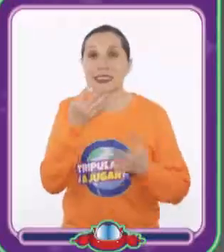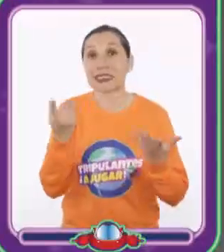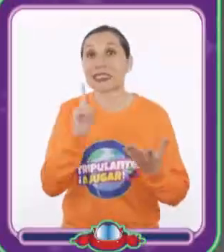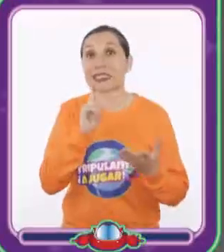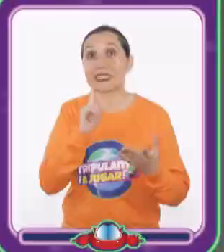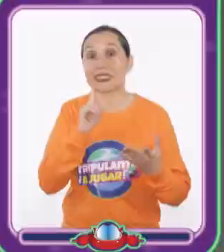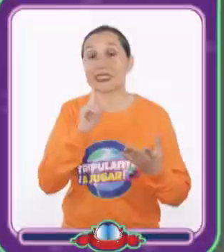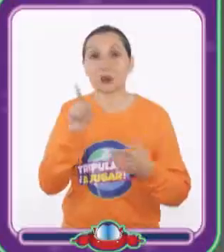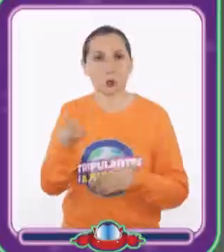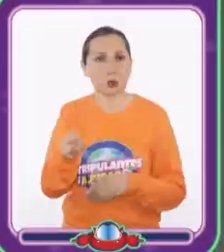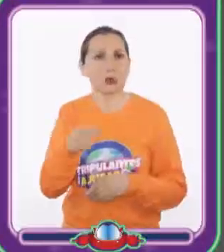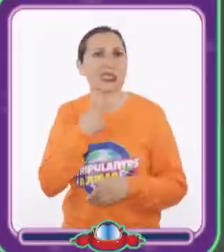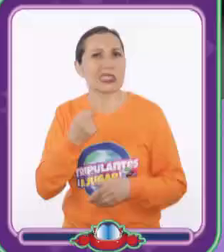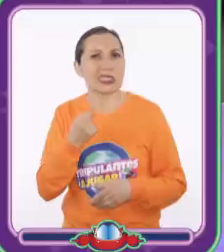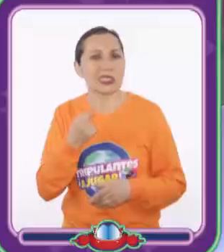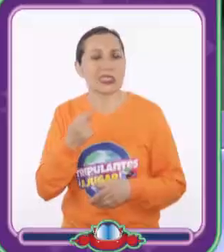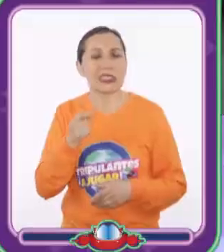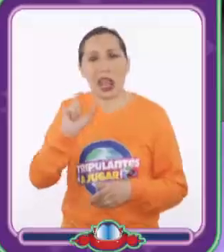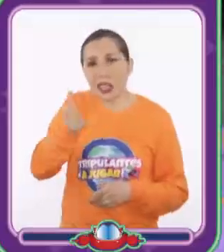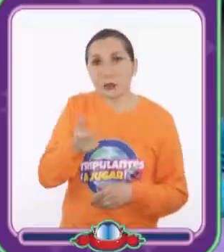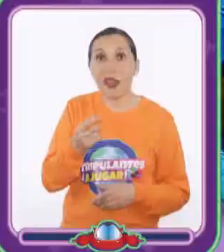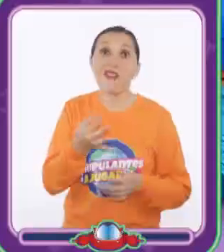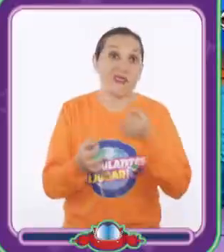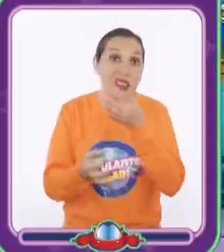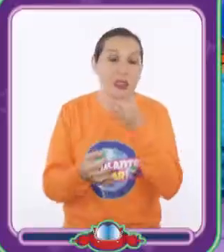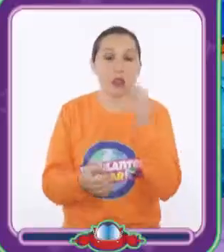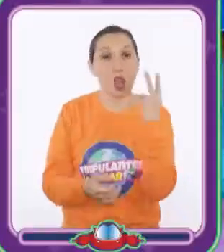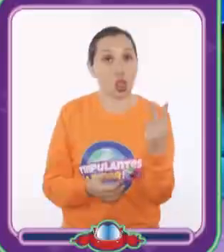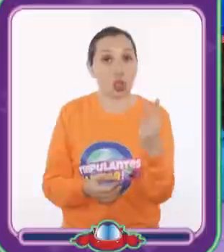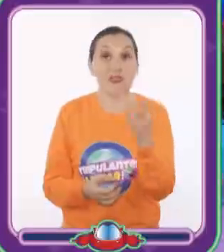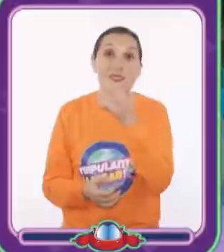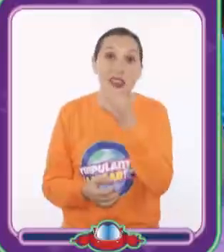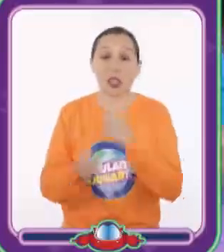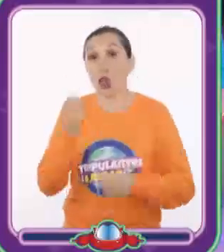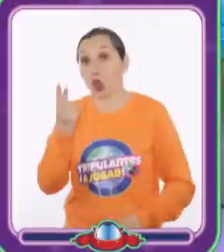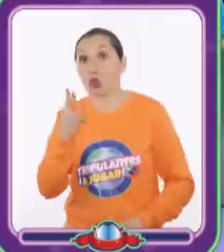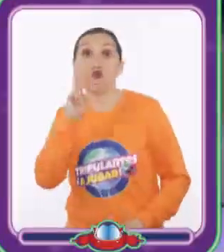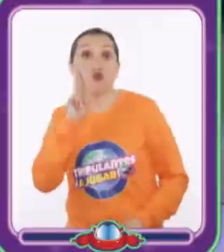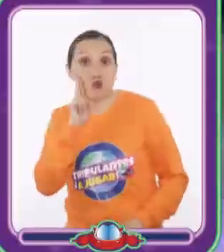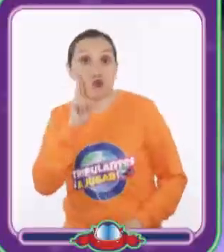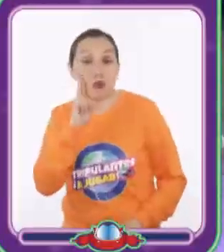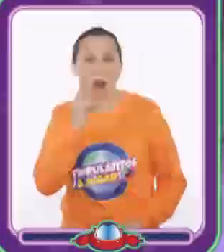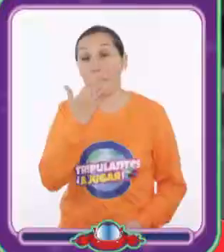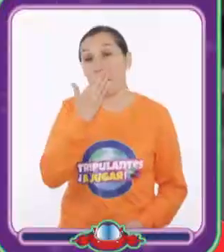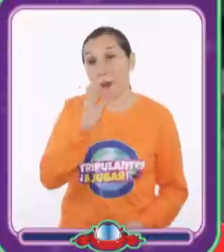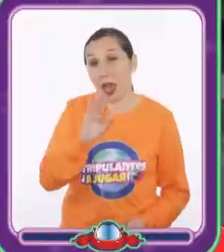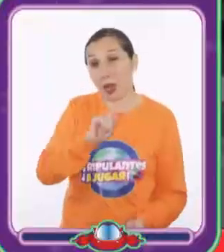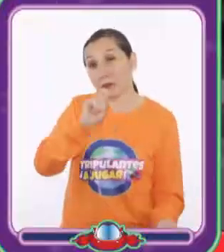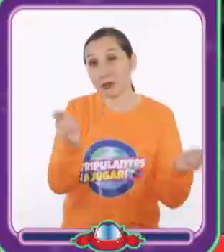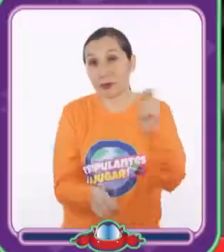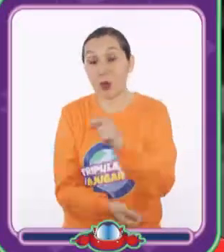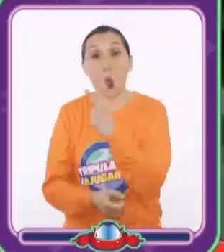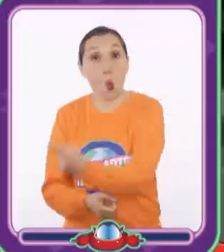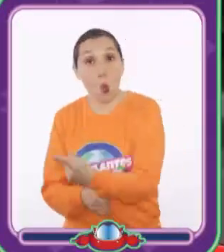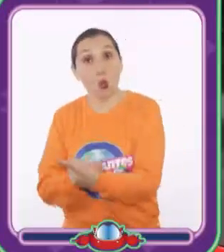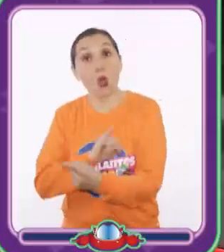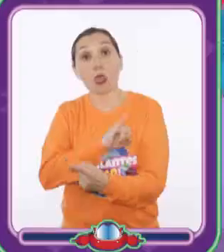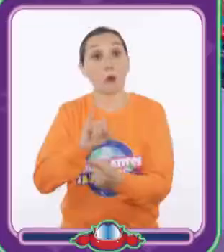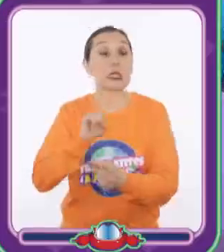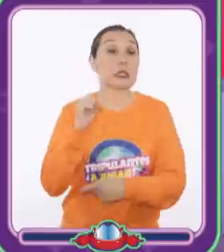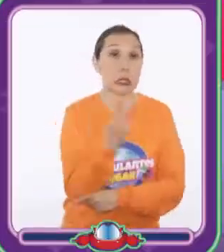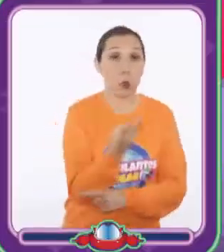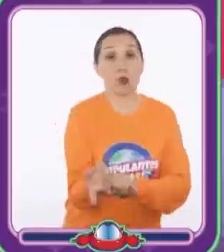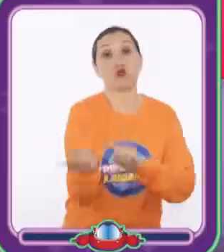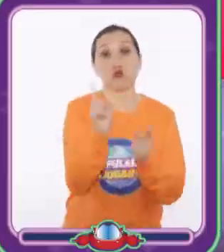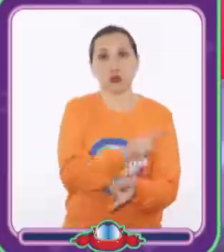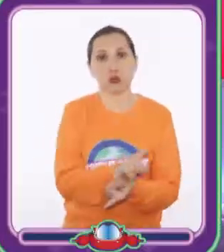verde. Entonces tenemos... ¿Tú qué querías, Gaspar? Verde. Verde. Entonces tenemos dos verdes y dos rosas. ¿Les parece si damos vuelta uno primero y